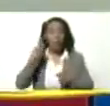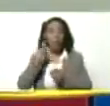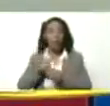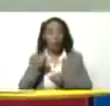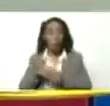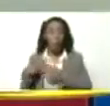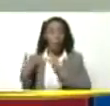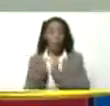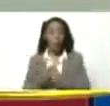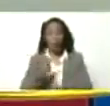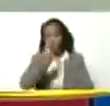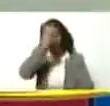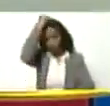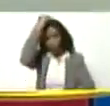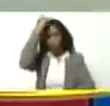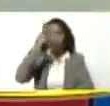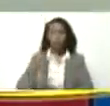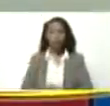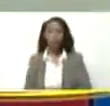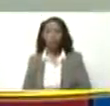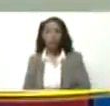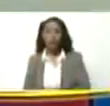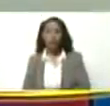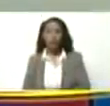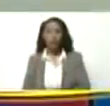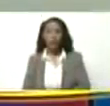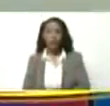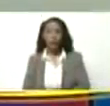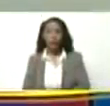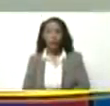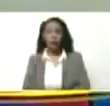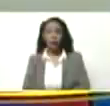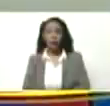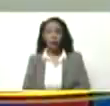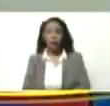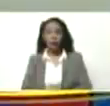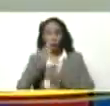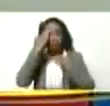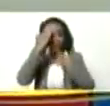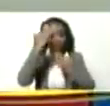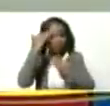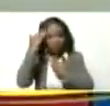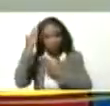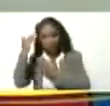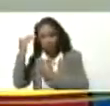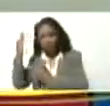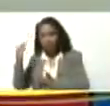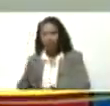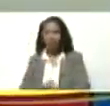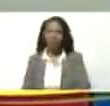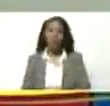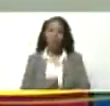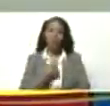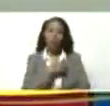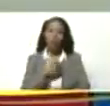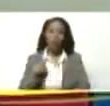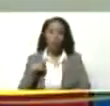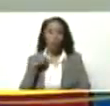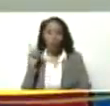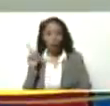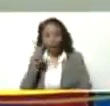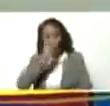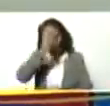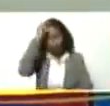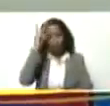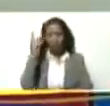compañero Tarek El Aissami, Salam Aleikum, Salam Aleikum, Tarek. Yo quisiera que Tarek